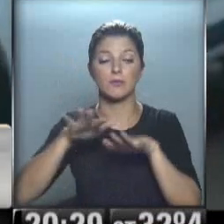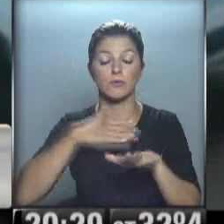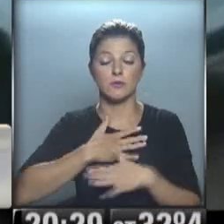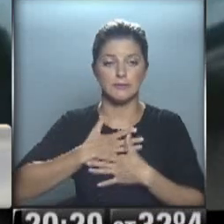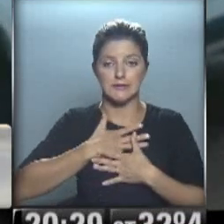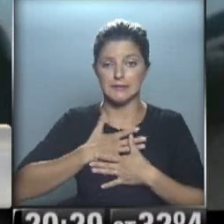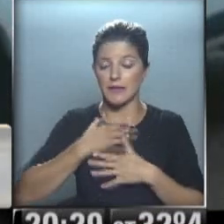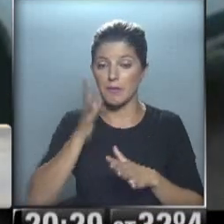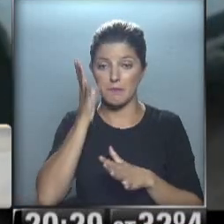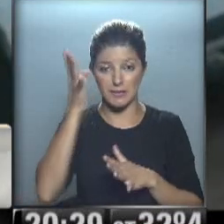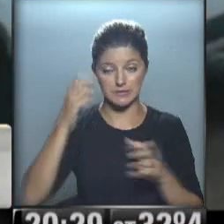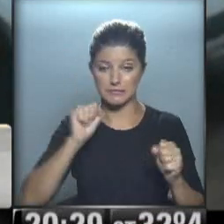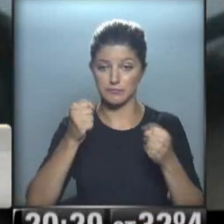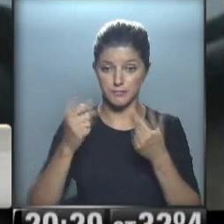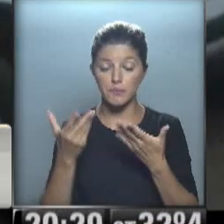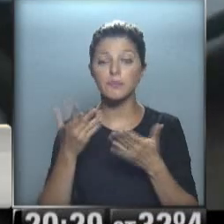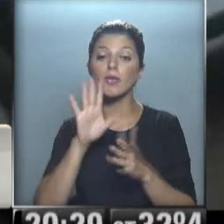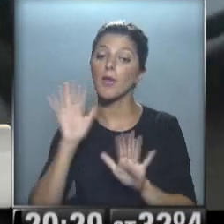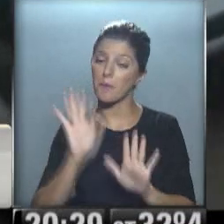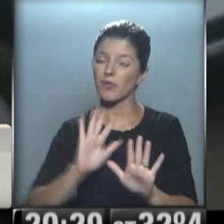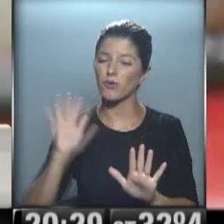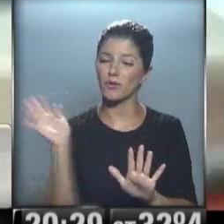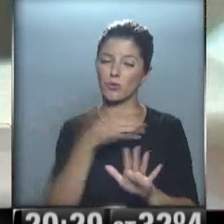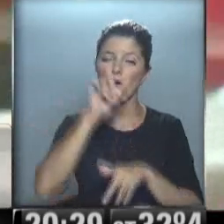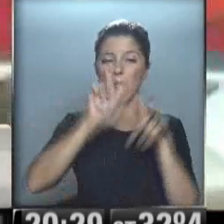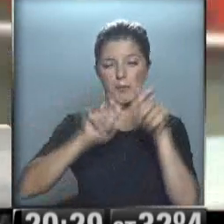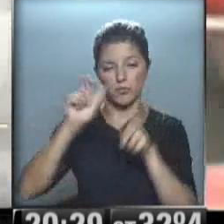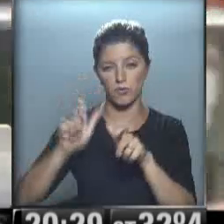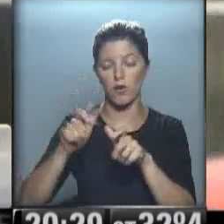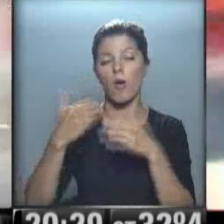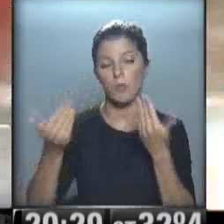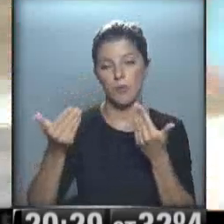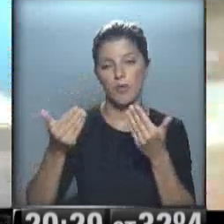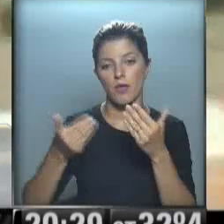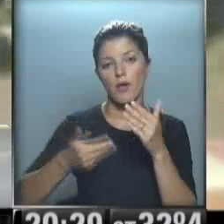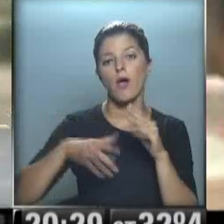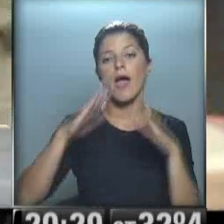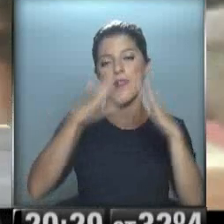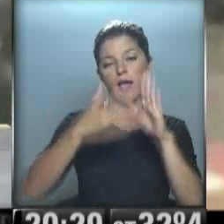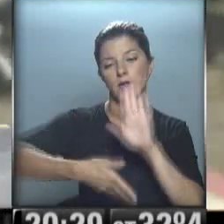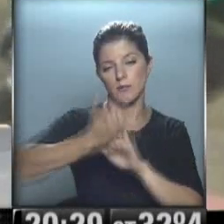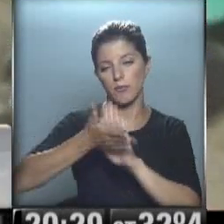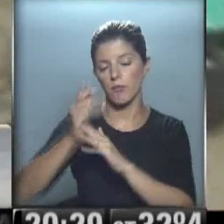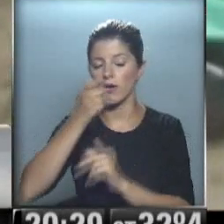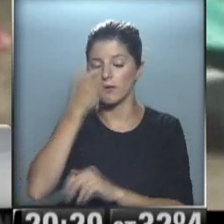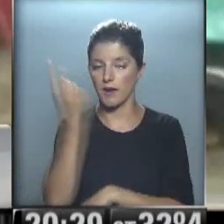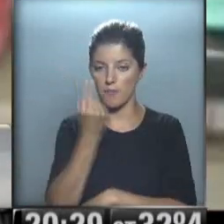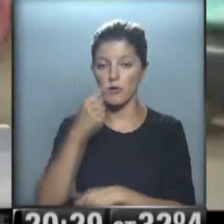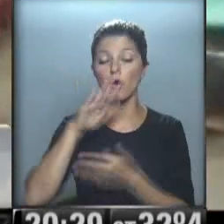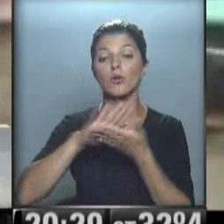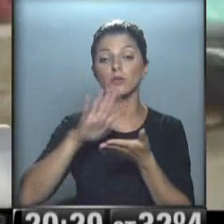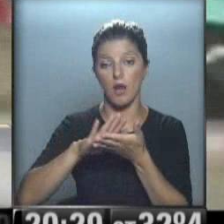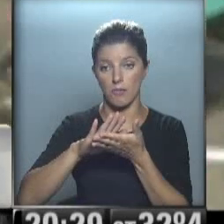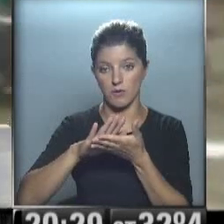crítica y esperando que todos los pacientes puedan eh recuperarse rápidamente y volver a a